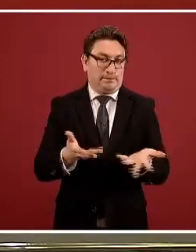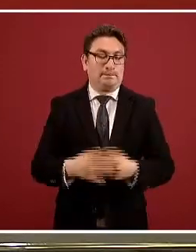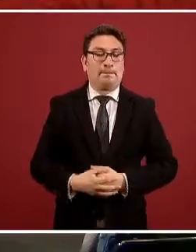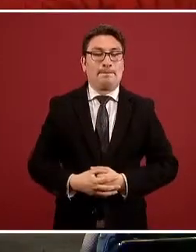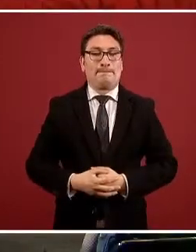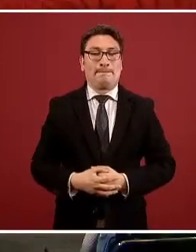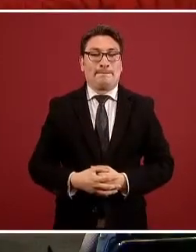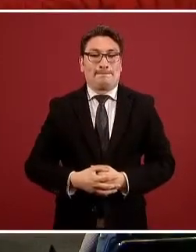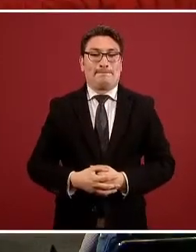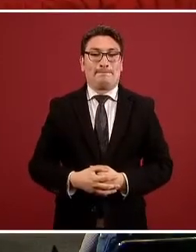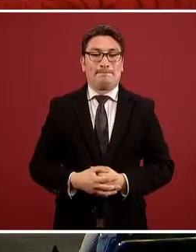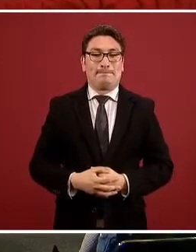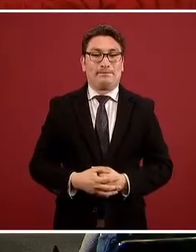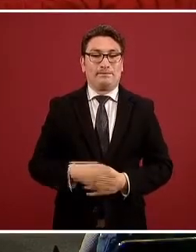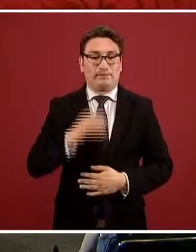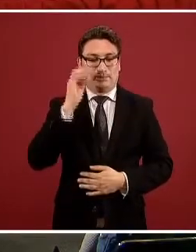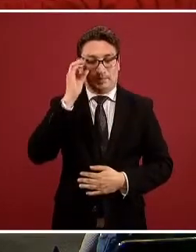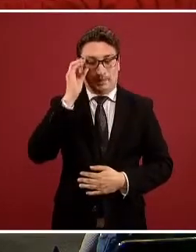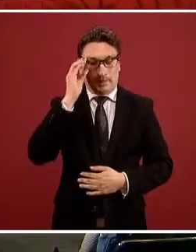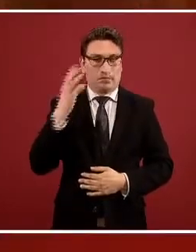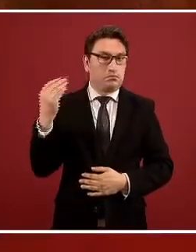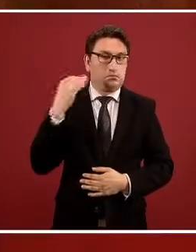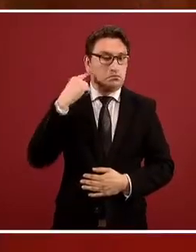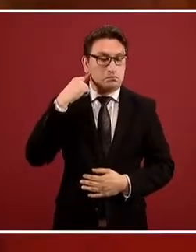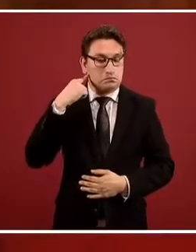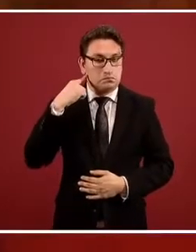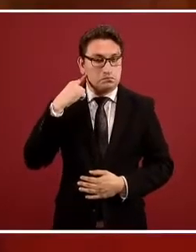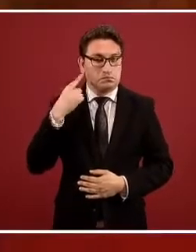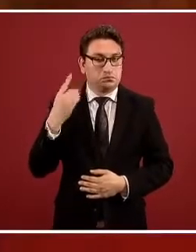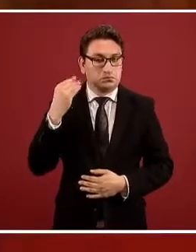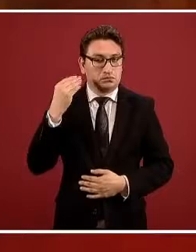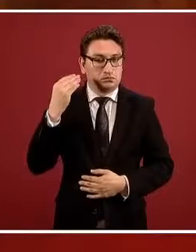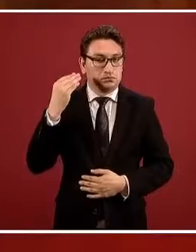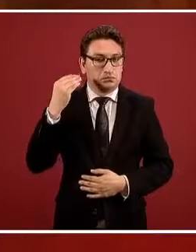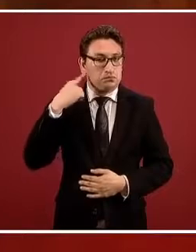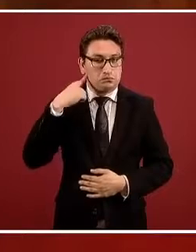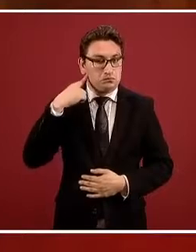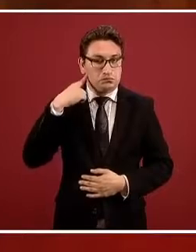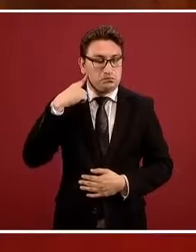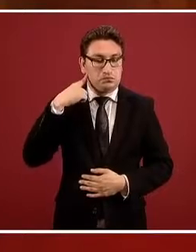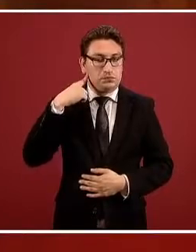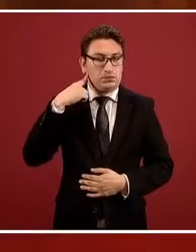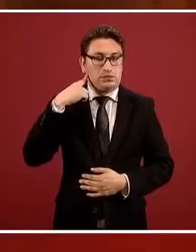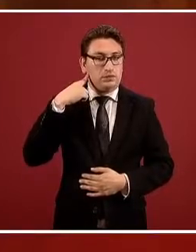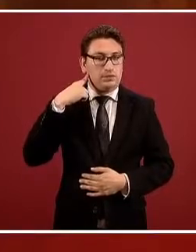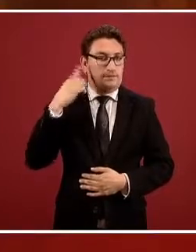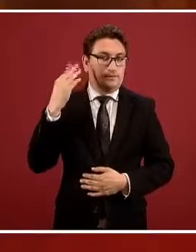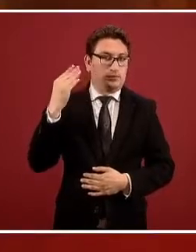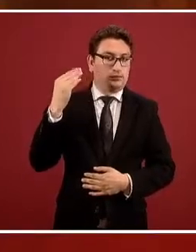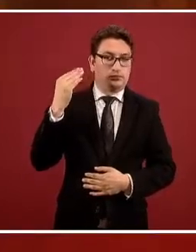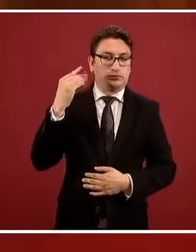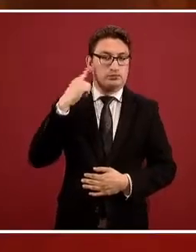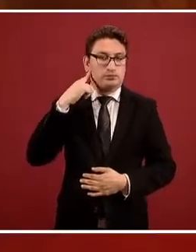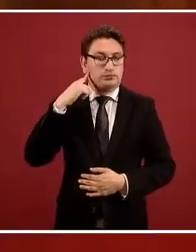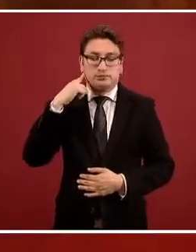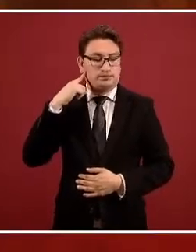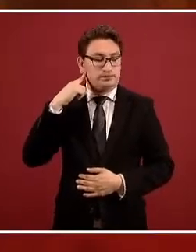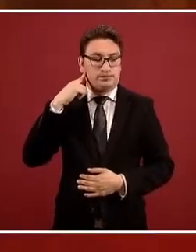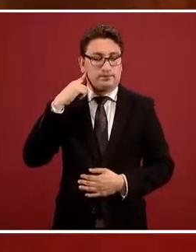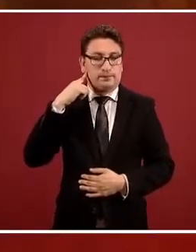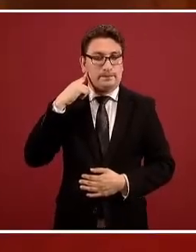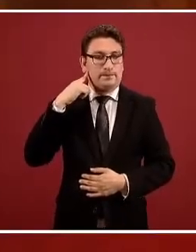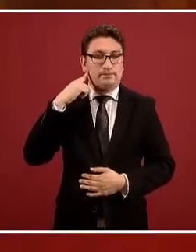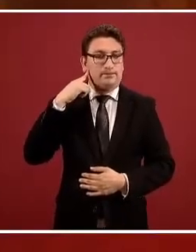promoción. ¿Promovería una forma de pago distinta al efectivo? Incluso ellos han planteado que en